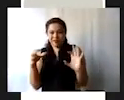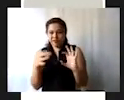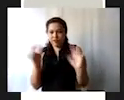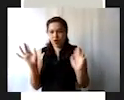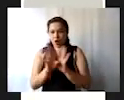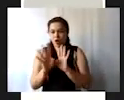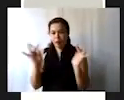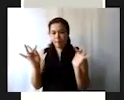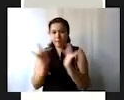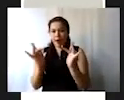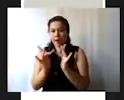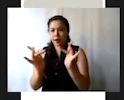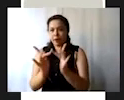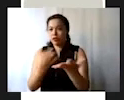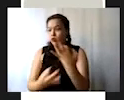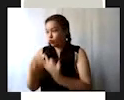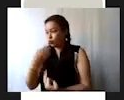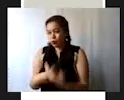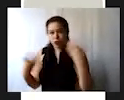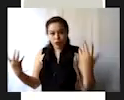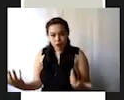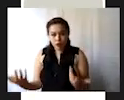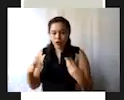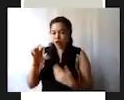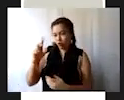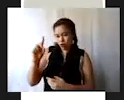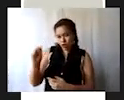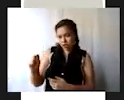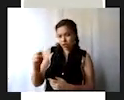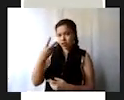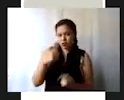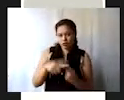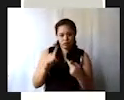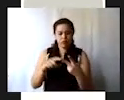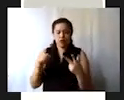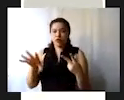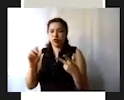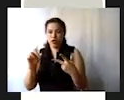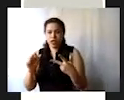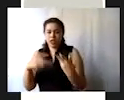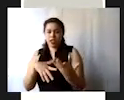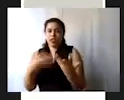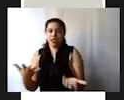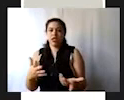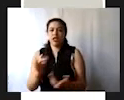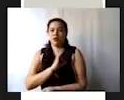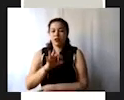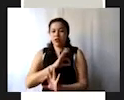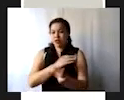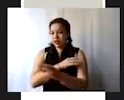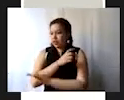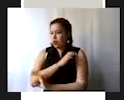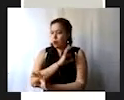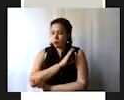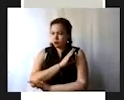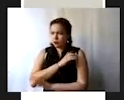O sea, si bien hay, digamos, un ODS o 2 ODS que pueden ser bandera, no dejan de relacionarse con